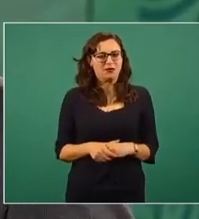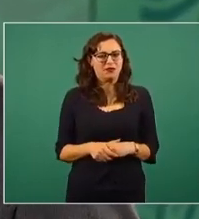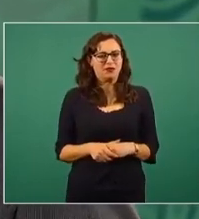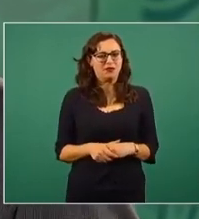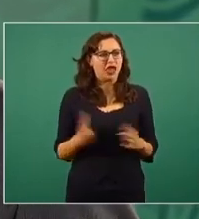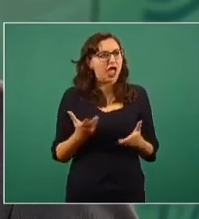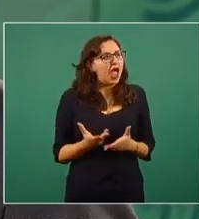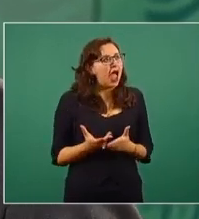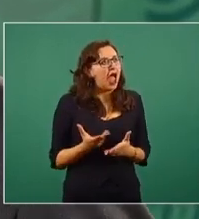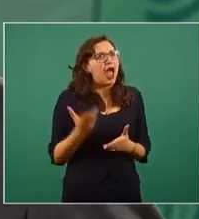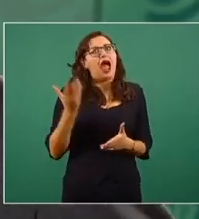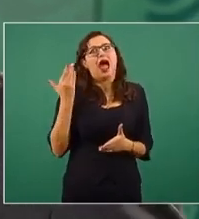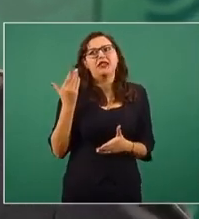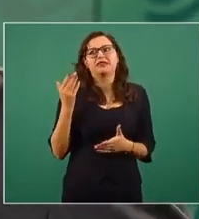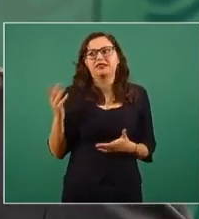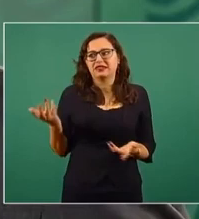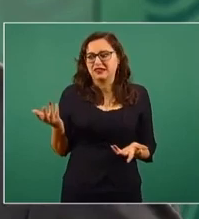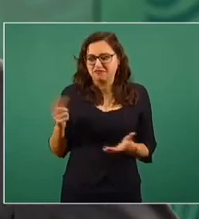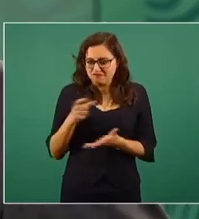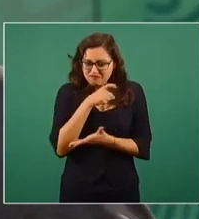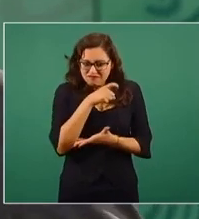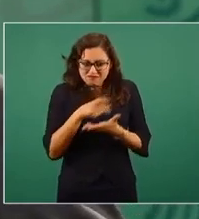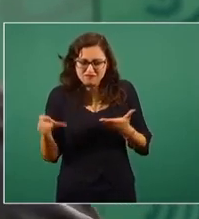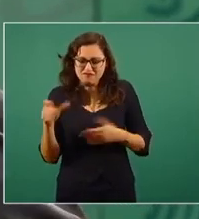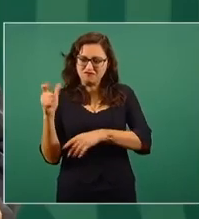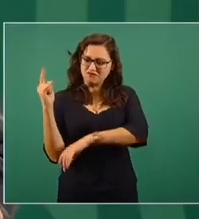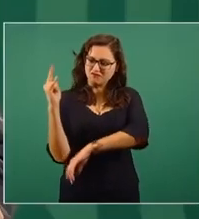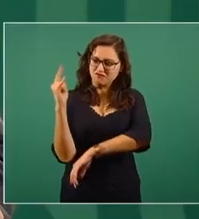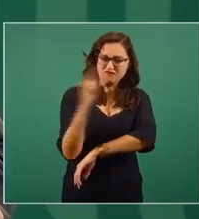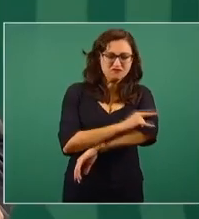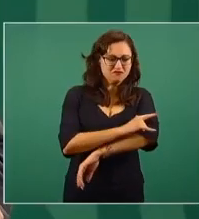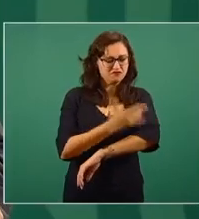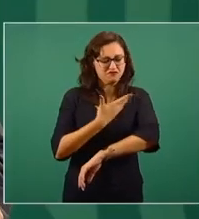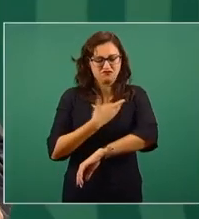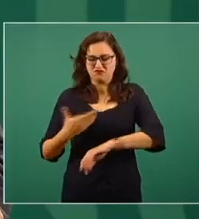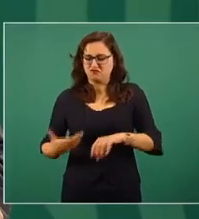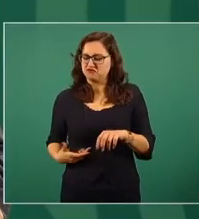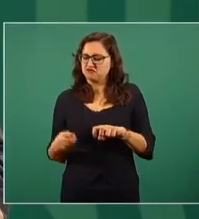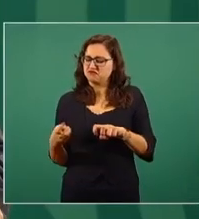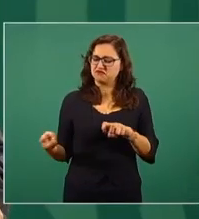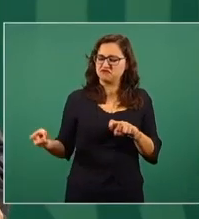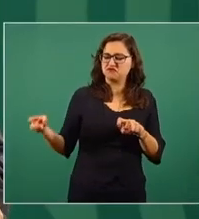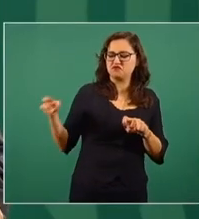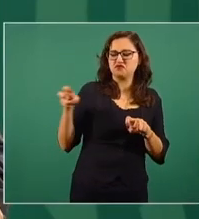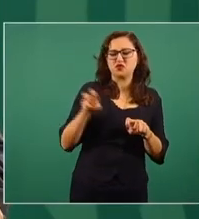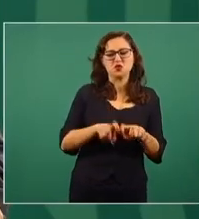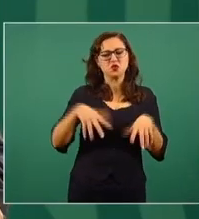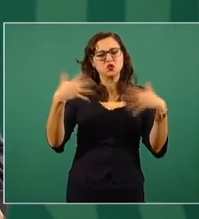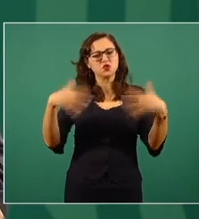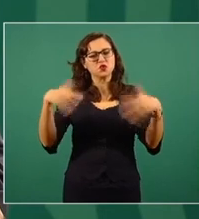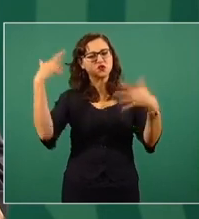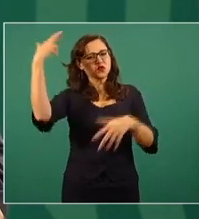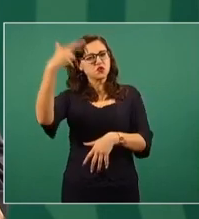para exaltar la figura del Tlatoani mayor?